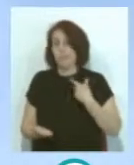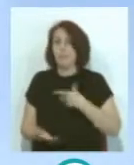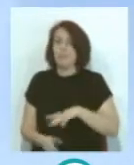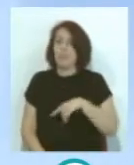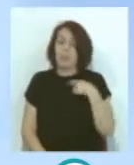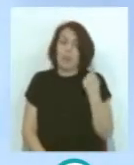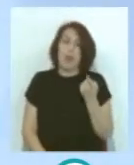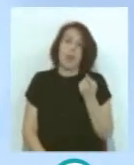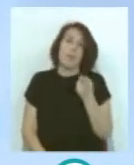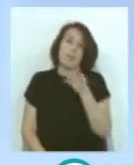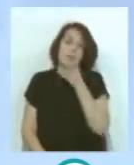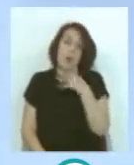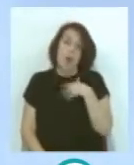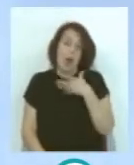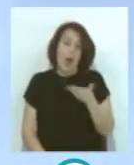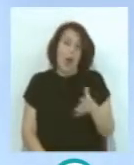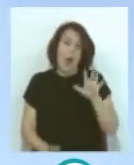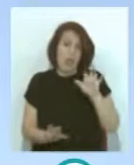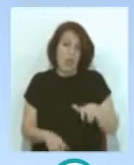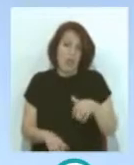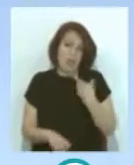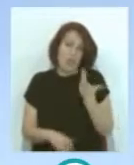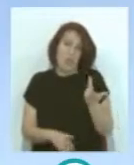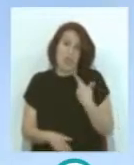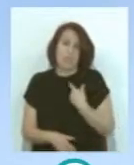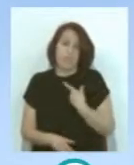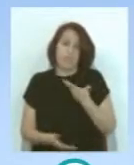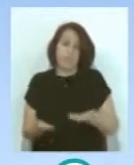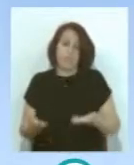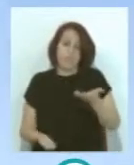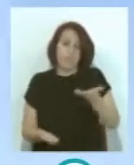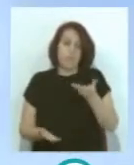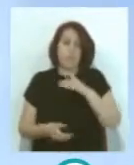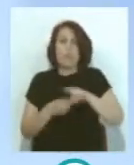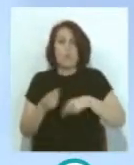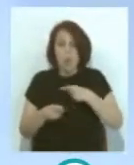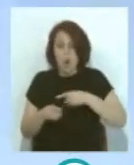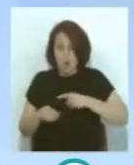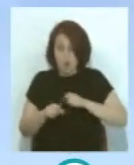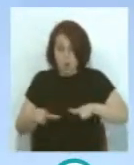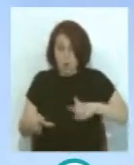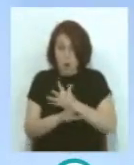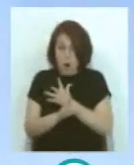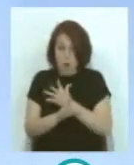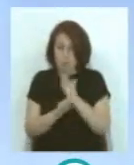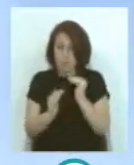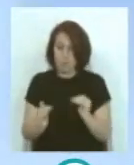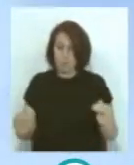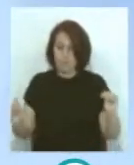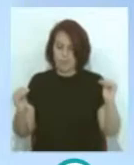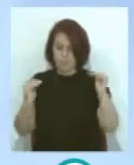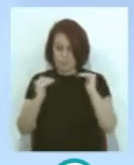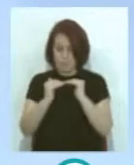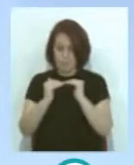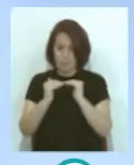Gracia que el Cádiz de Álvaro Cervera, pero luego en el terreno de juego esas fuerzas se equilibran e